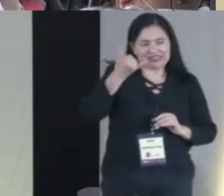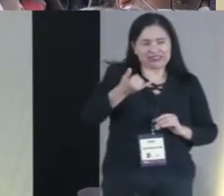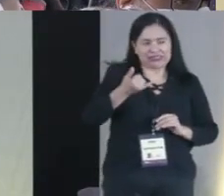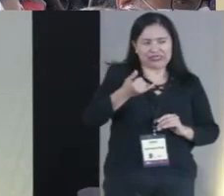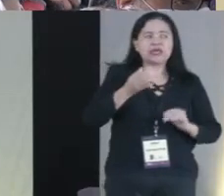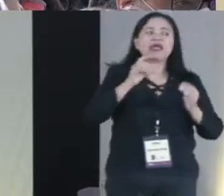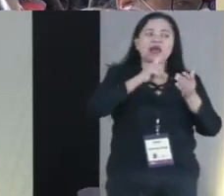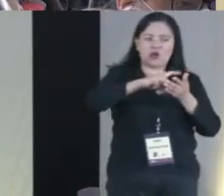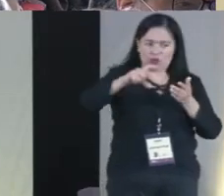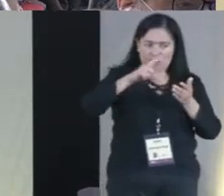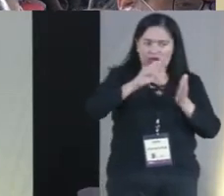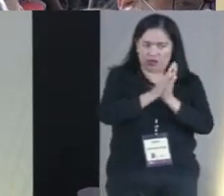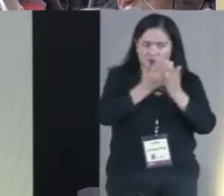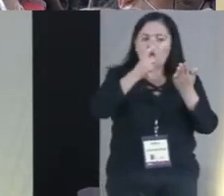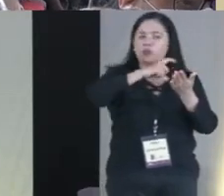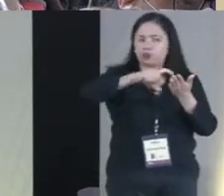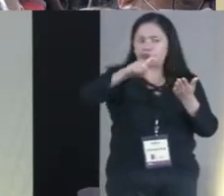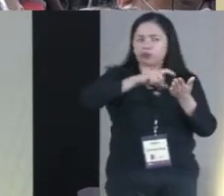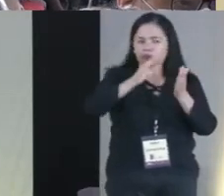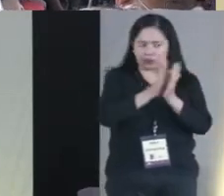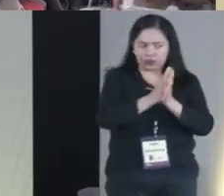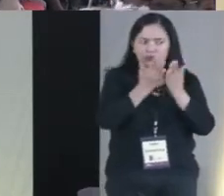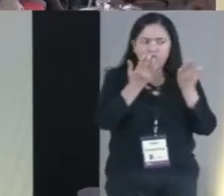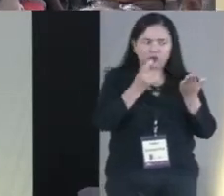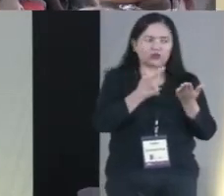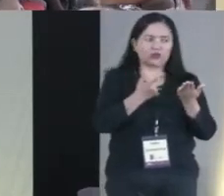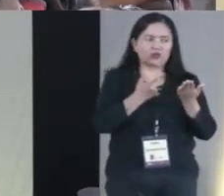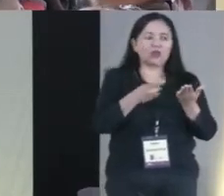el libro, lo vamos a leer,